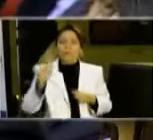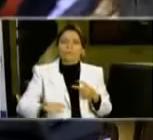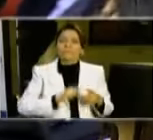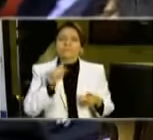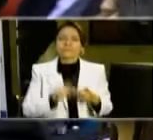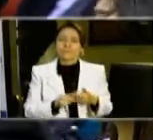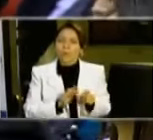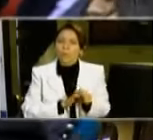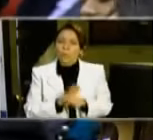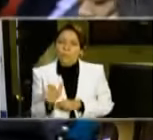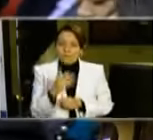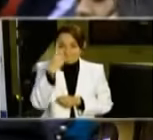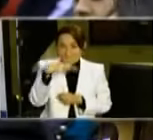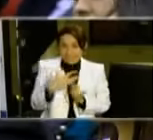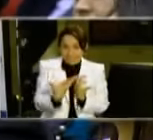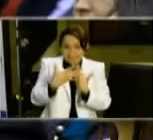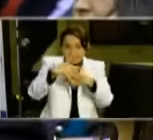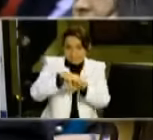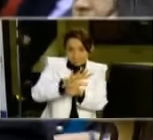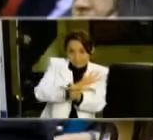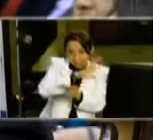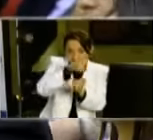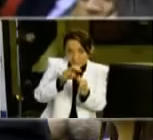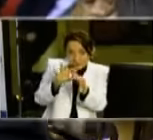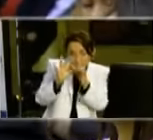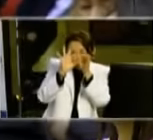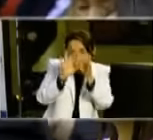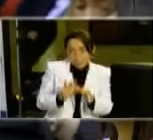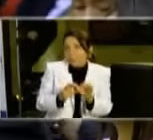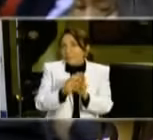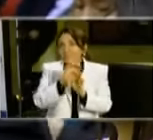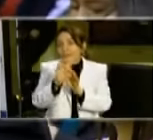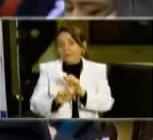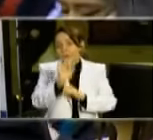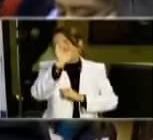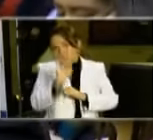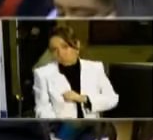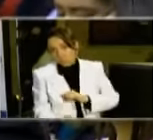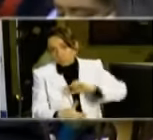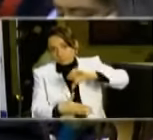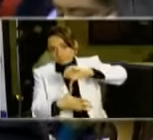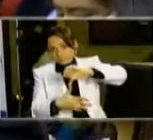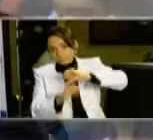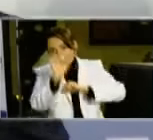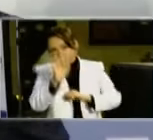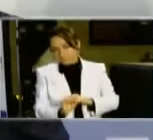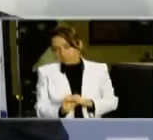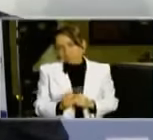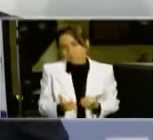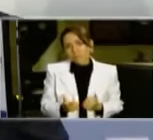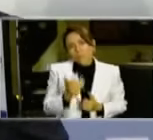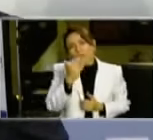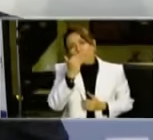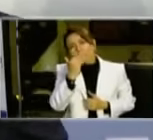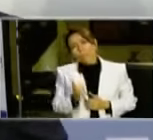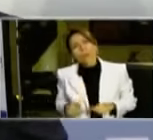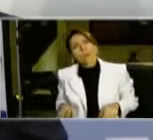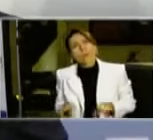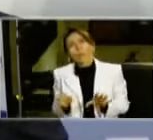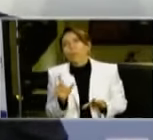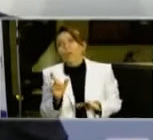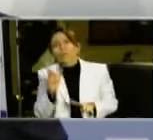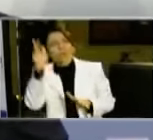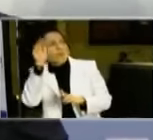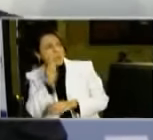instrumentos de integración, por ejemplo los de América del Sur, no existen mecanismos de solución de controversias ni